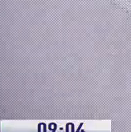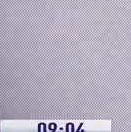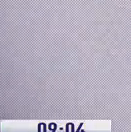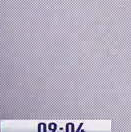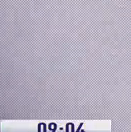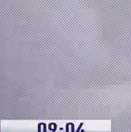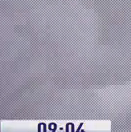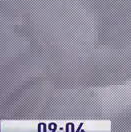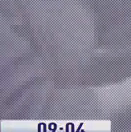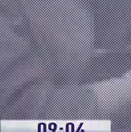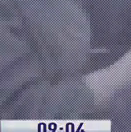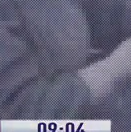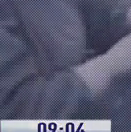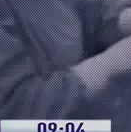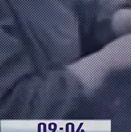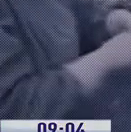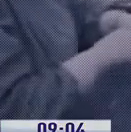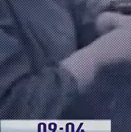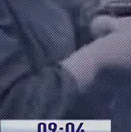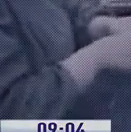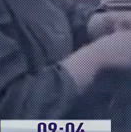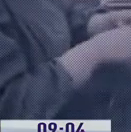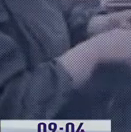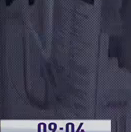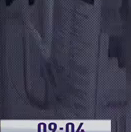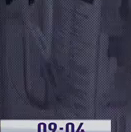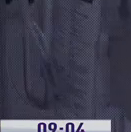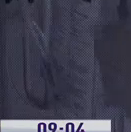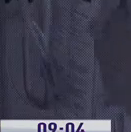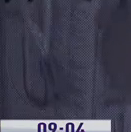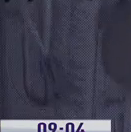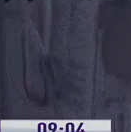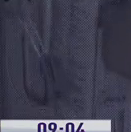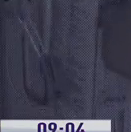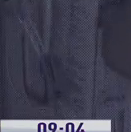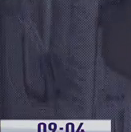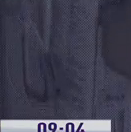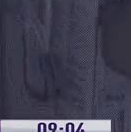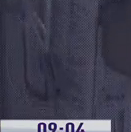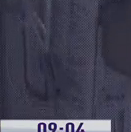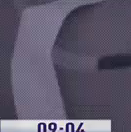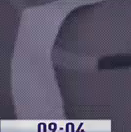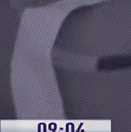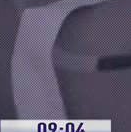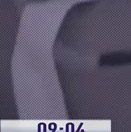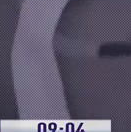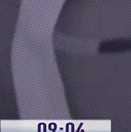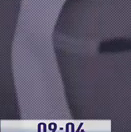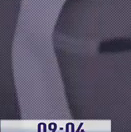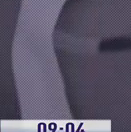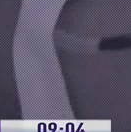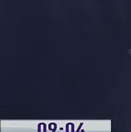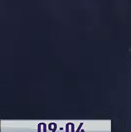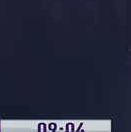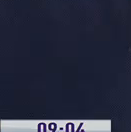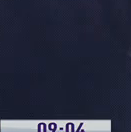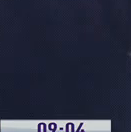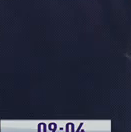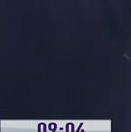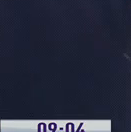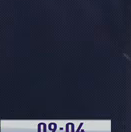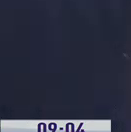ángeles, blancos ángeles, que cuidan nuestras vidas con su